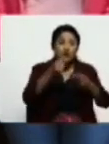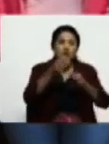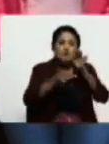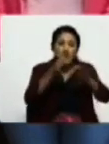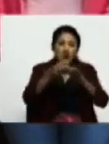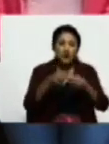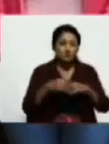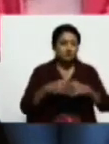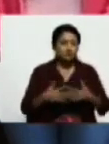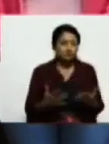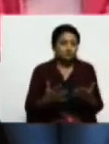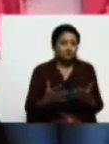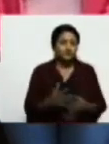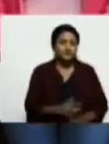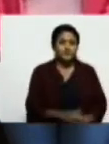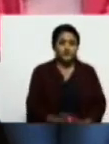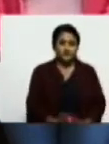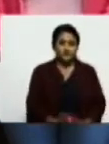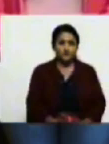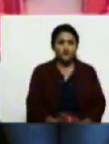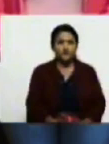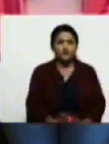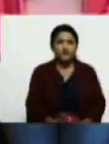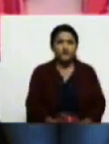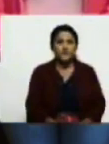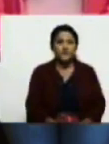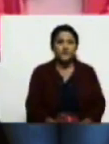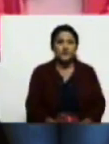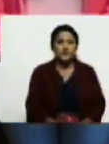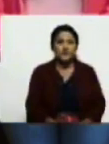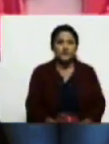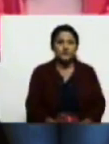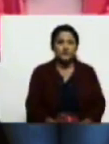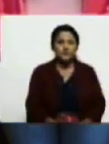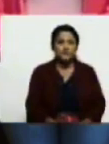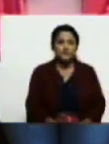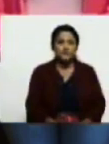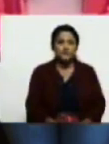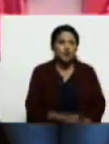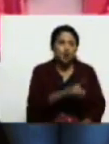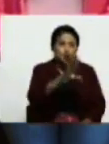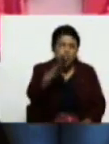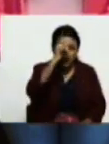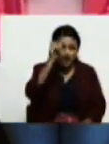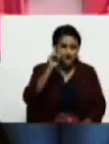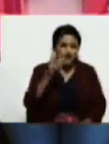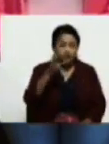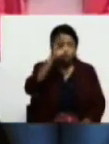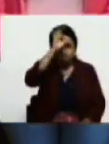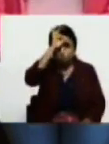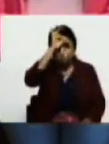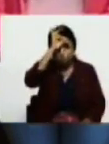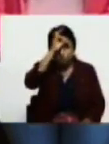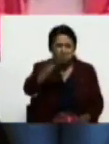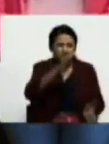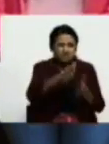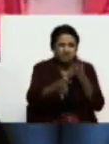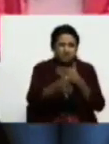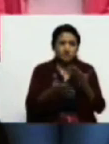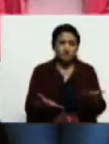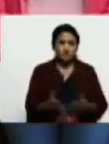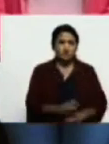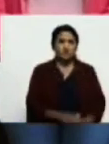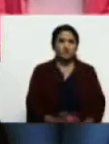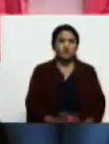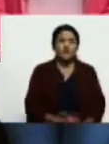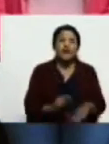señalaron, evidentemente expresan una inmensa ignorancia de cómo funciona el